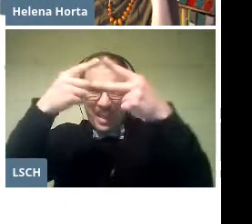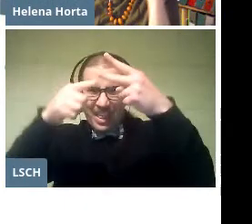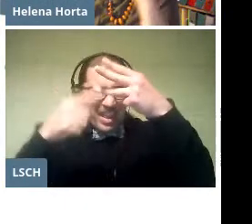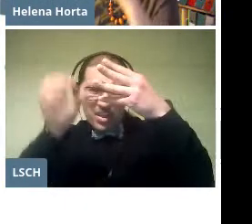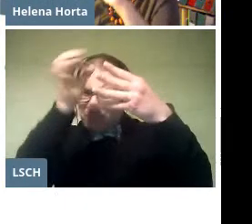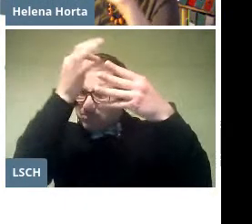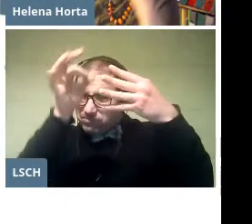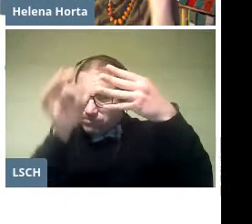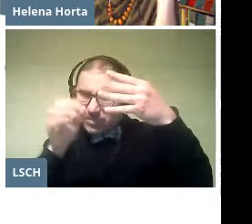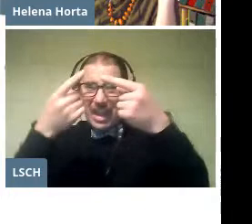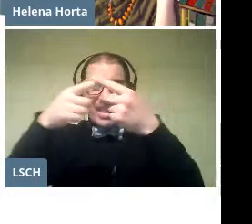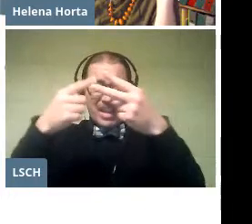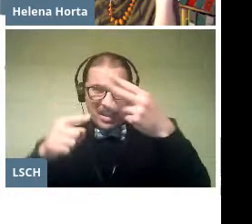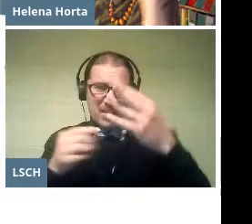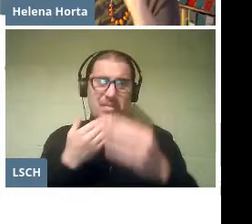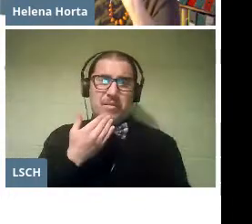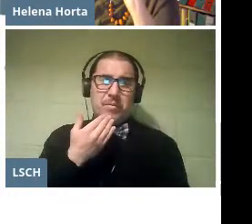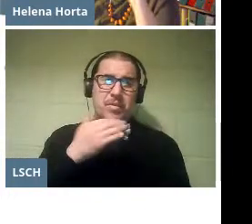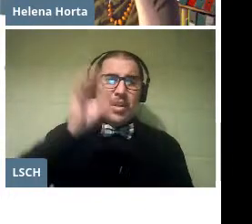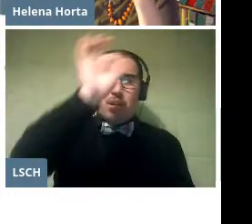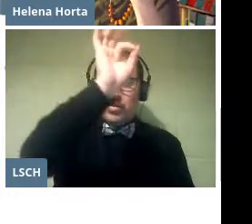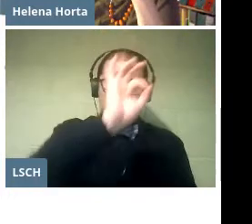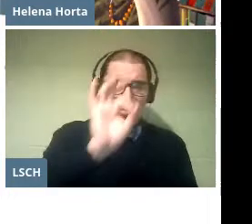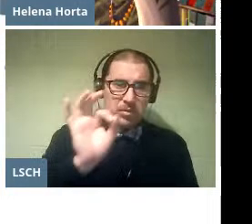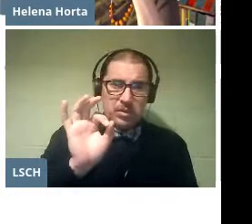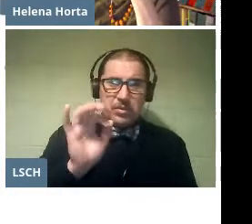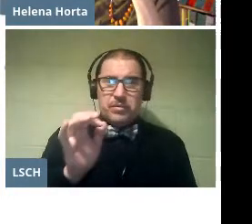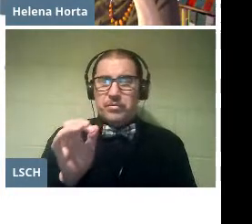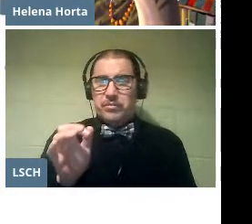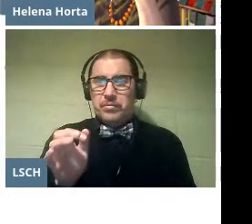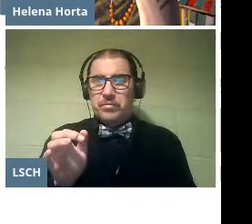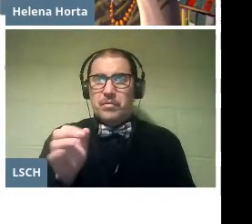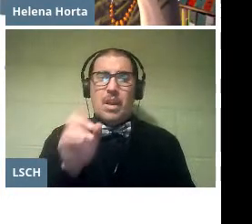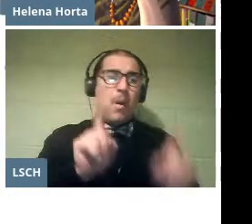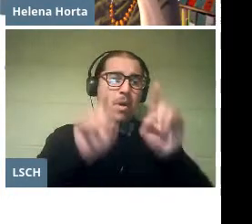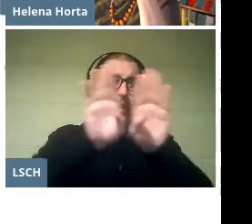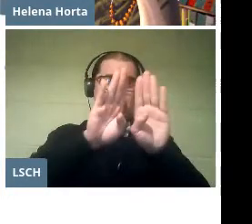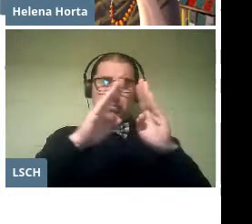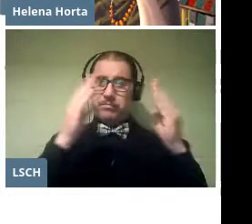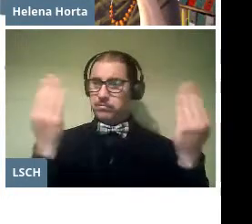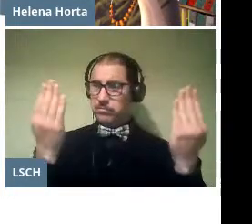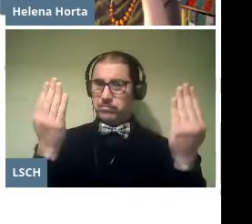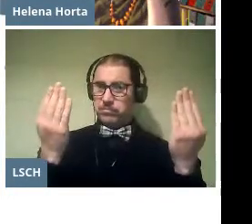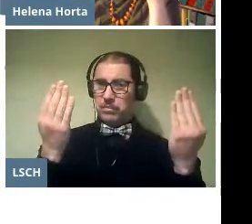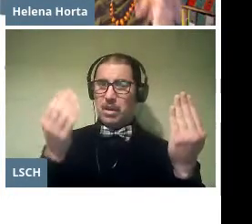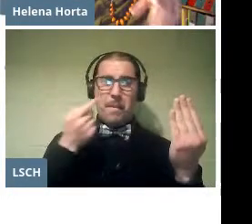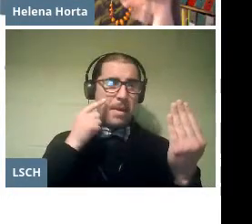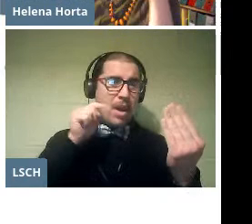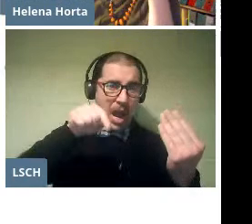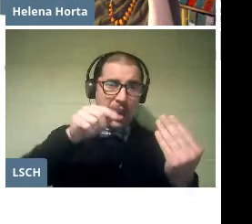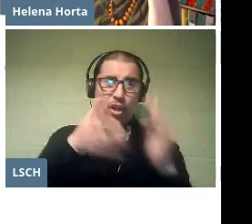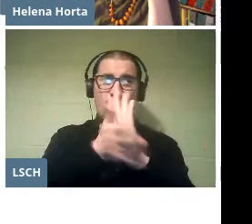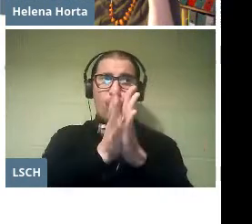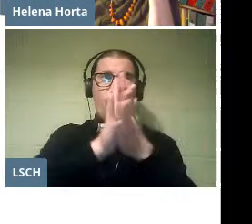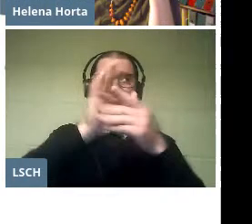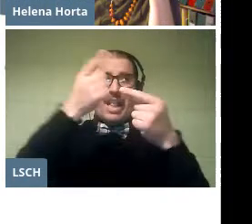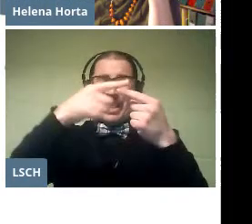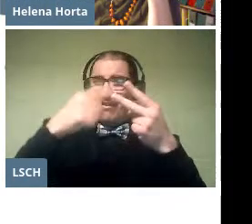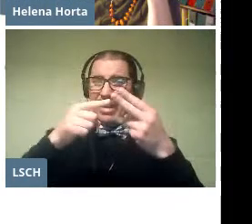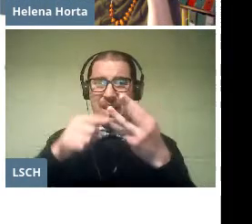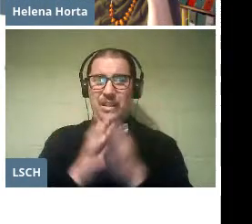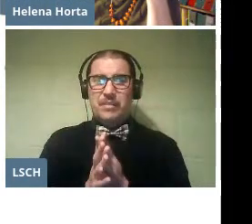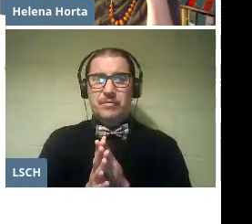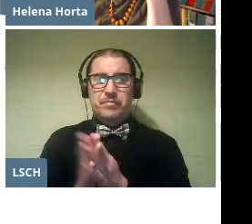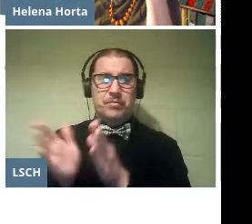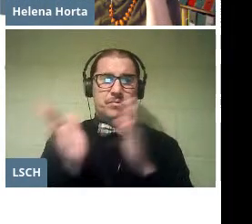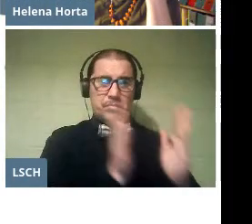hay composiciones de diseños espejadas, pero no es lo más habitual. Y en el